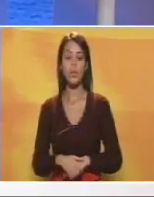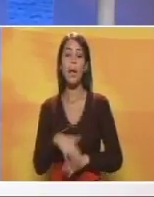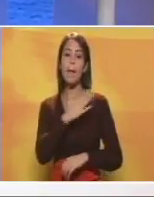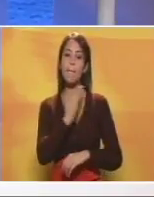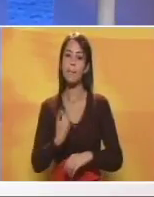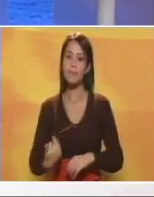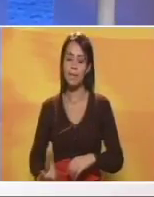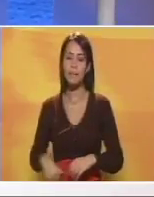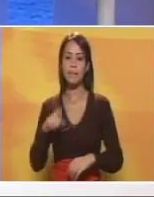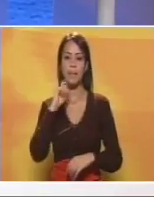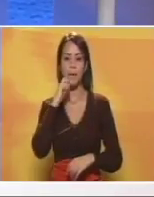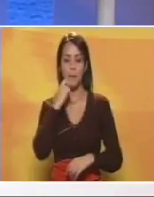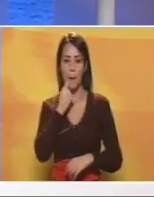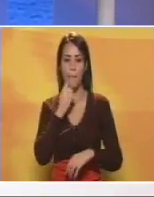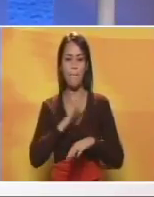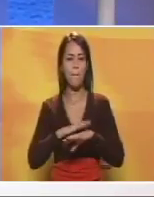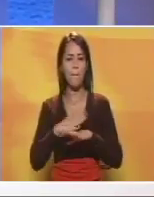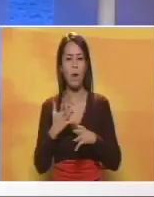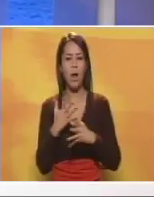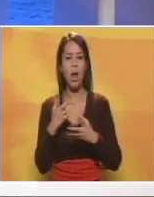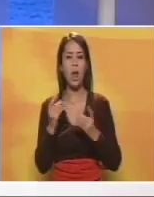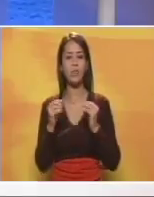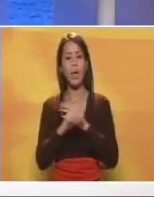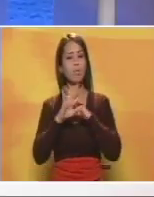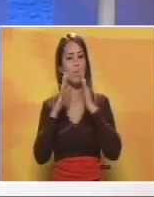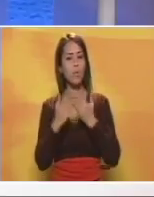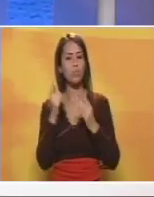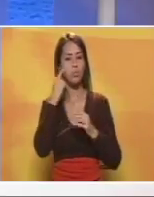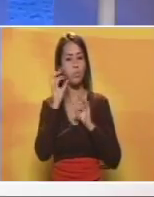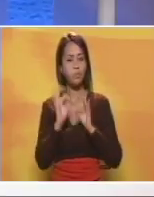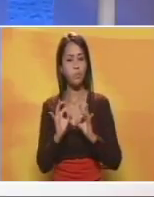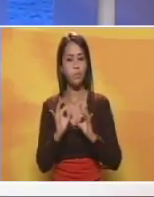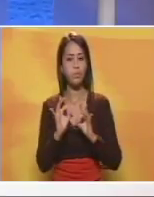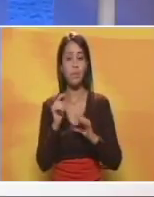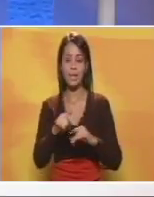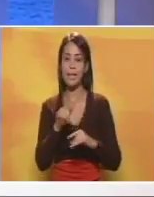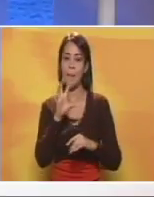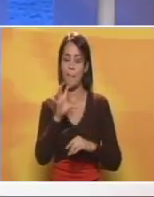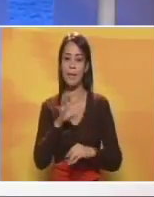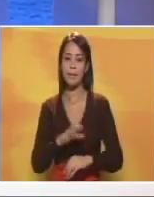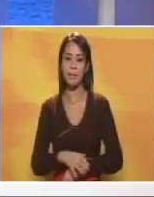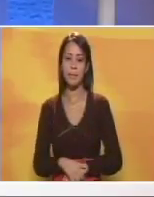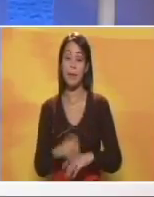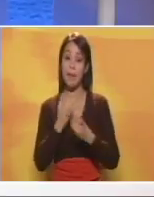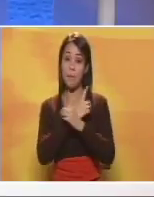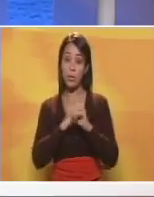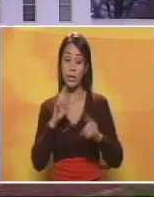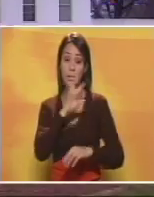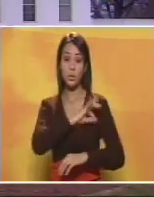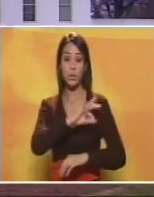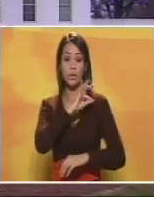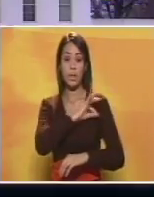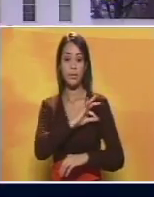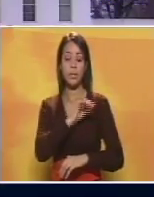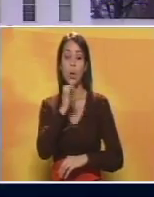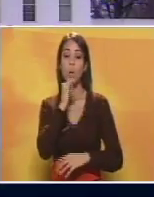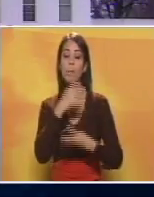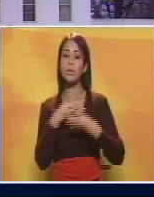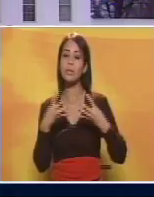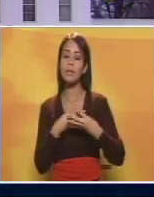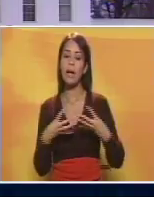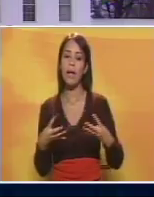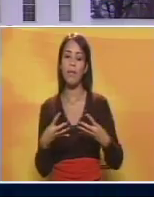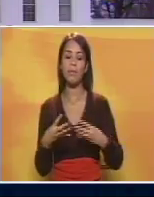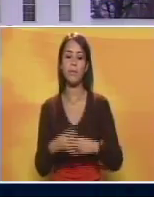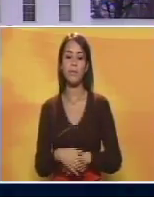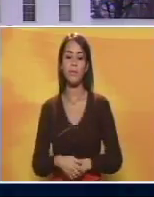Vladimir Putin, por desestabilización global e intento de socavar las democracias sociales. En un comunicado, el secretario del